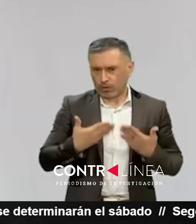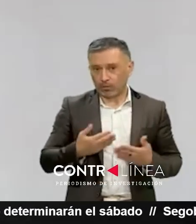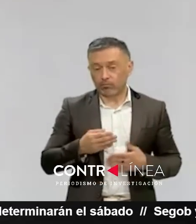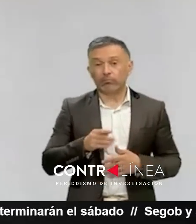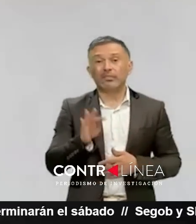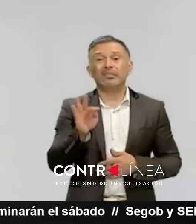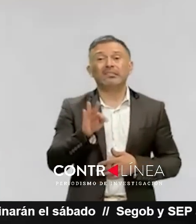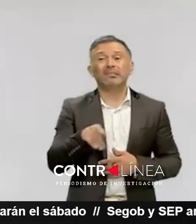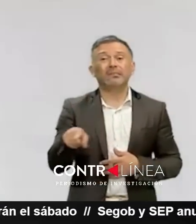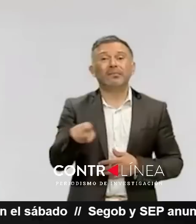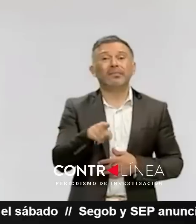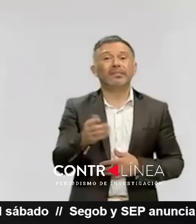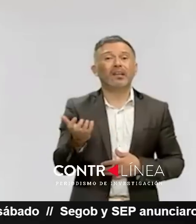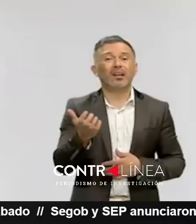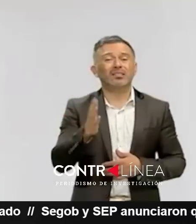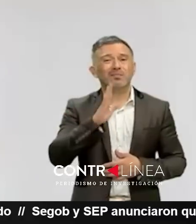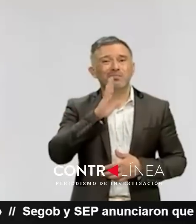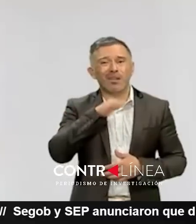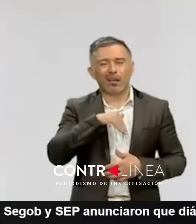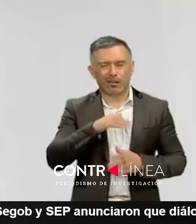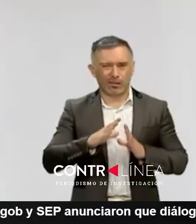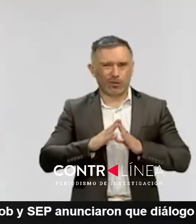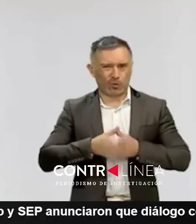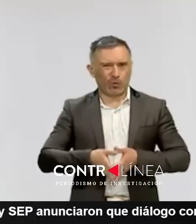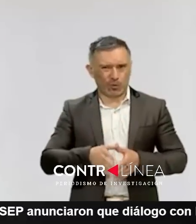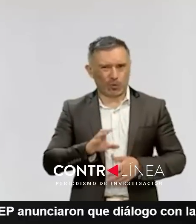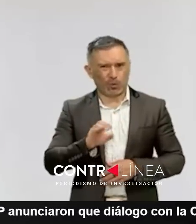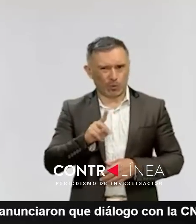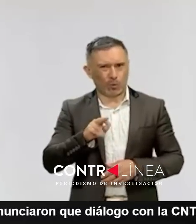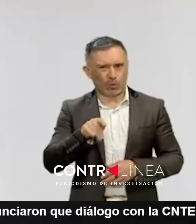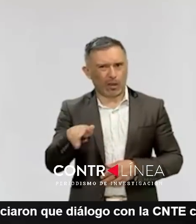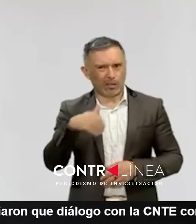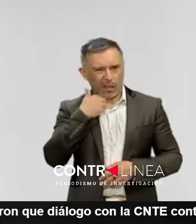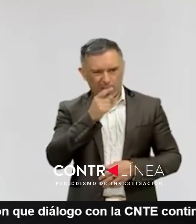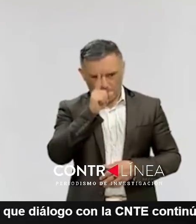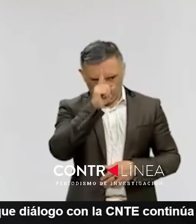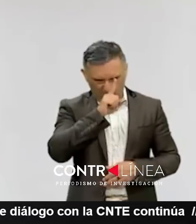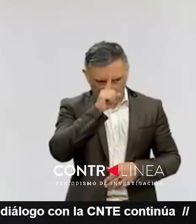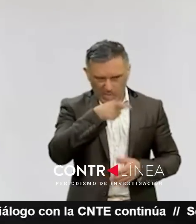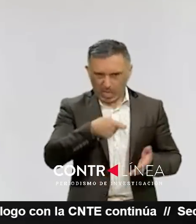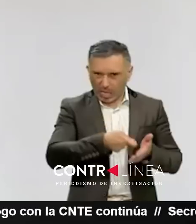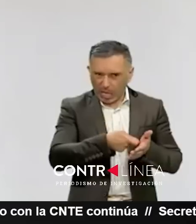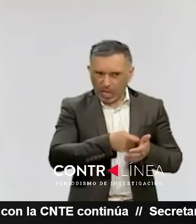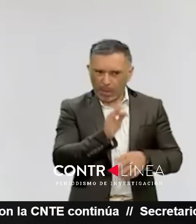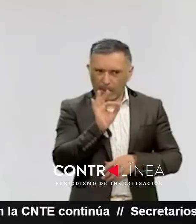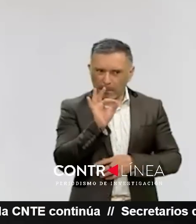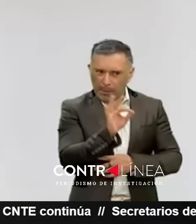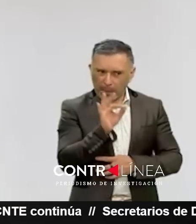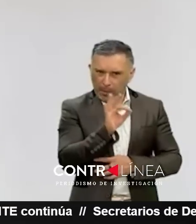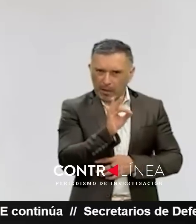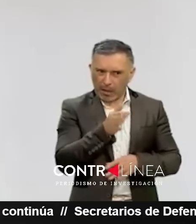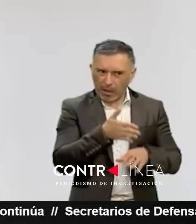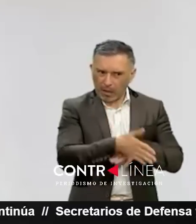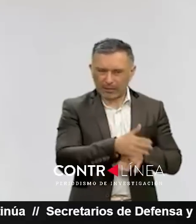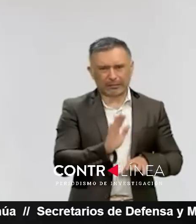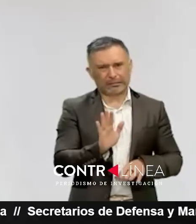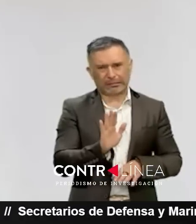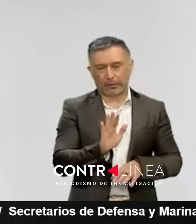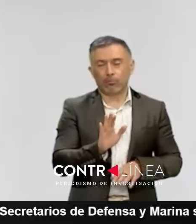o si estas conductas están intentando incidir en la voluntad de los votantes, confío